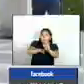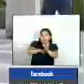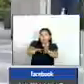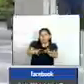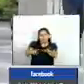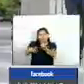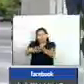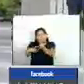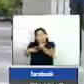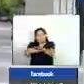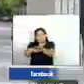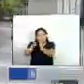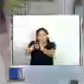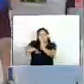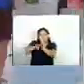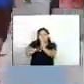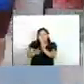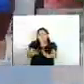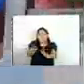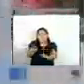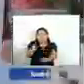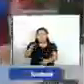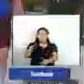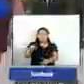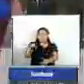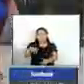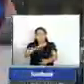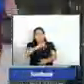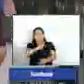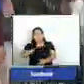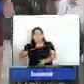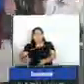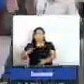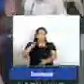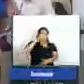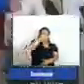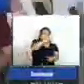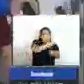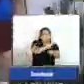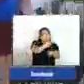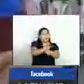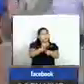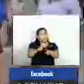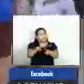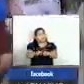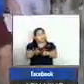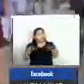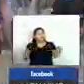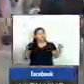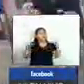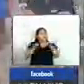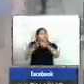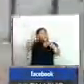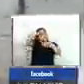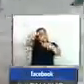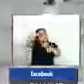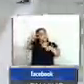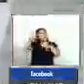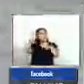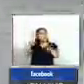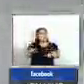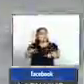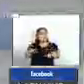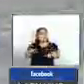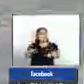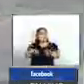que los vuelos se vean como domésticos entre guatemala y el salvador pero que importante es que este tipo de acuerdos lo llevemos a un nivel